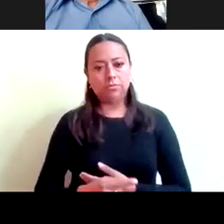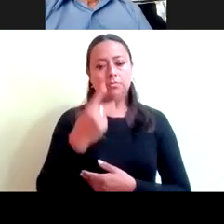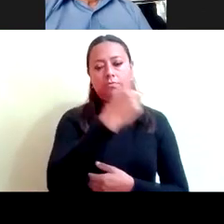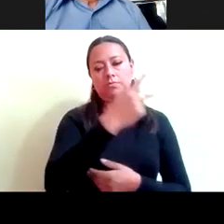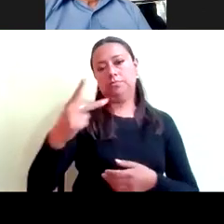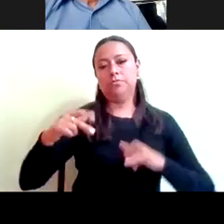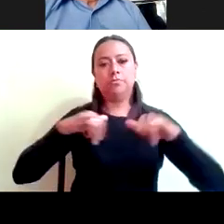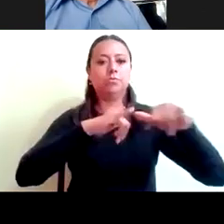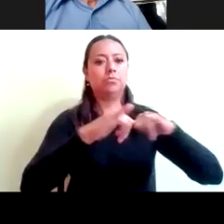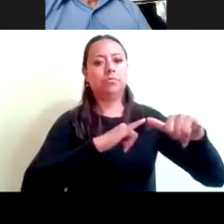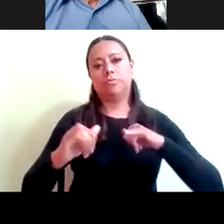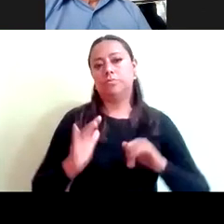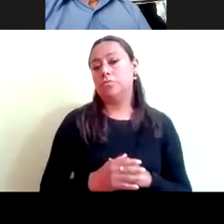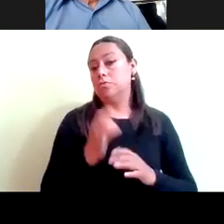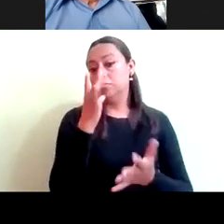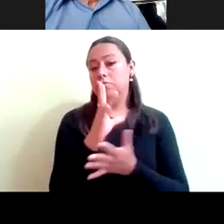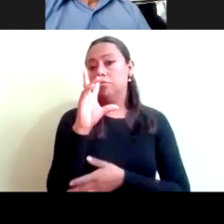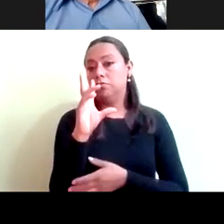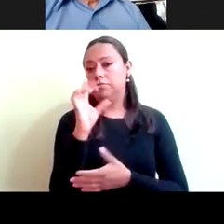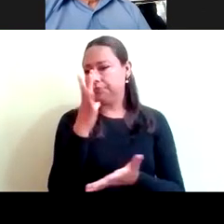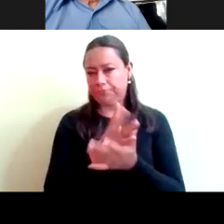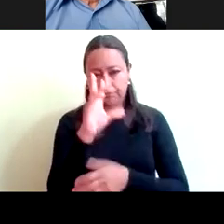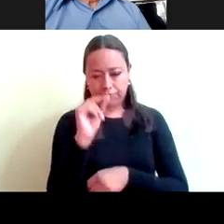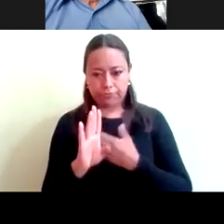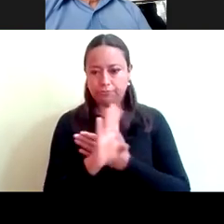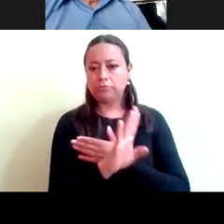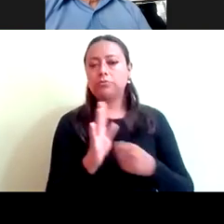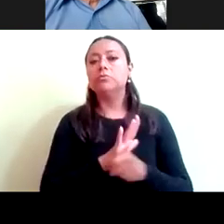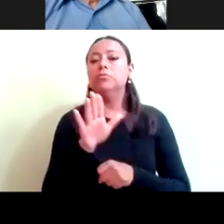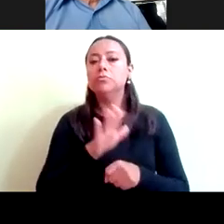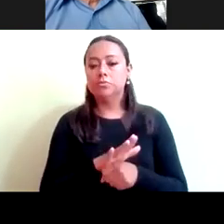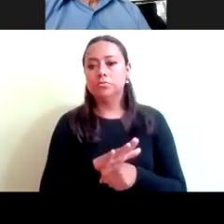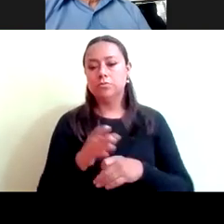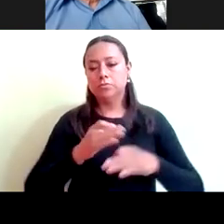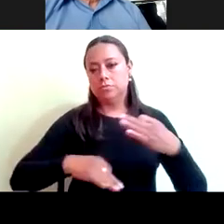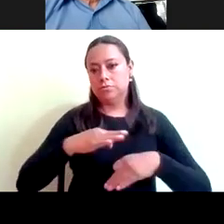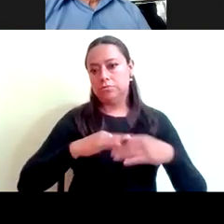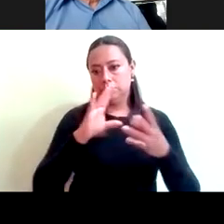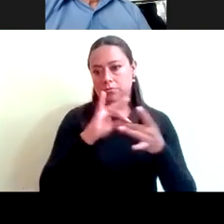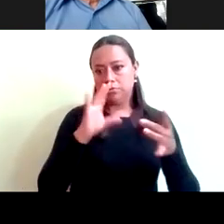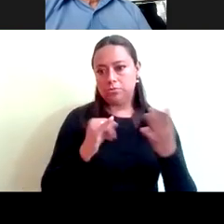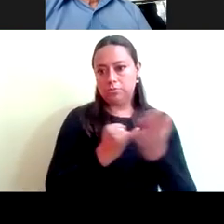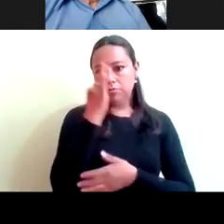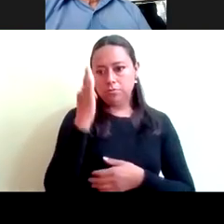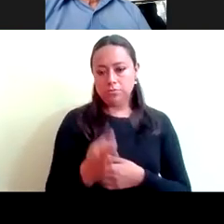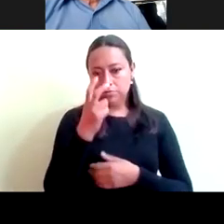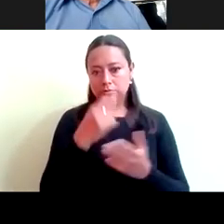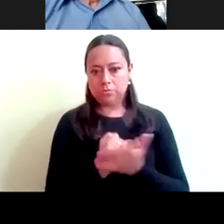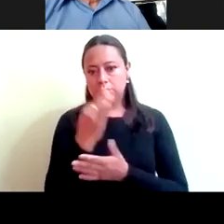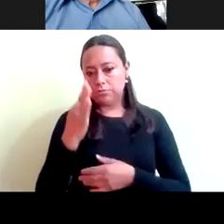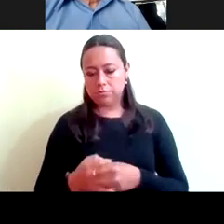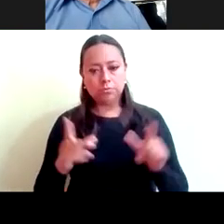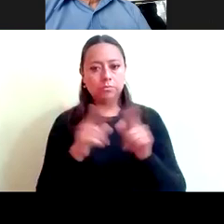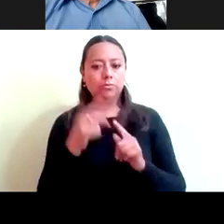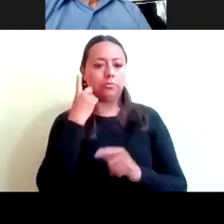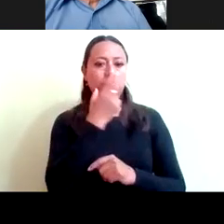excepción, como ya bien lo mencioné, de las particularidades que señala este dictamen. Es cuanto, diputado